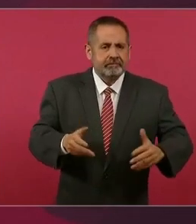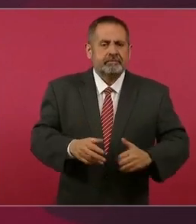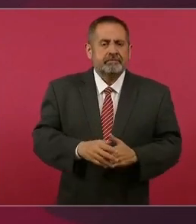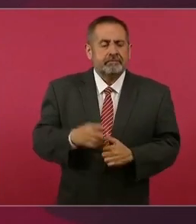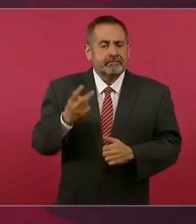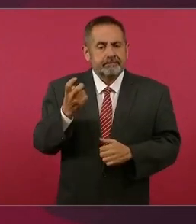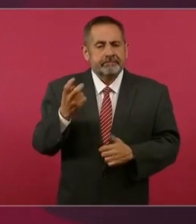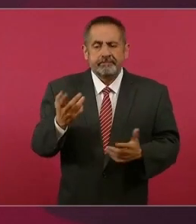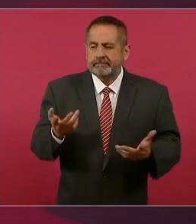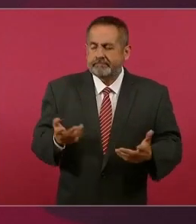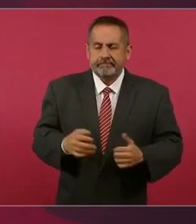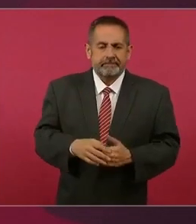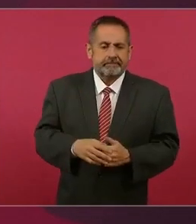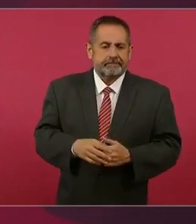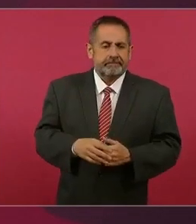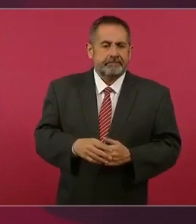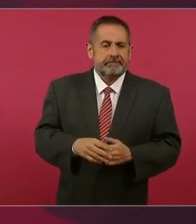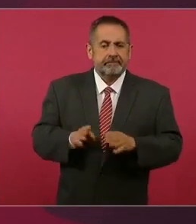¿Por qué